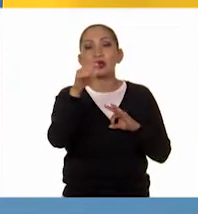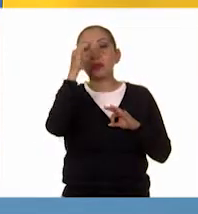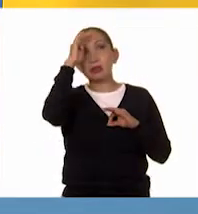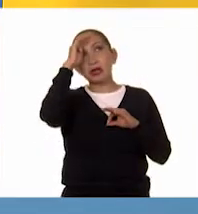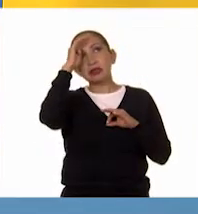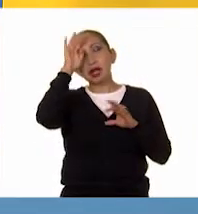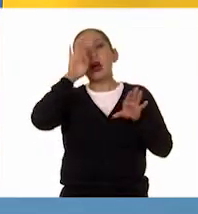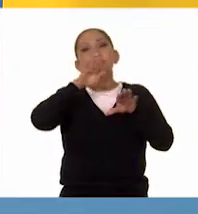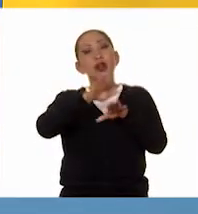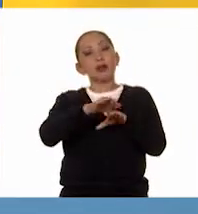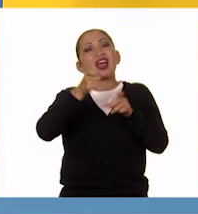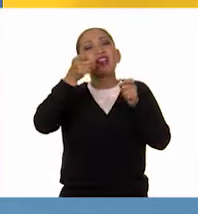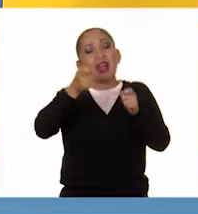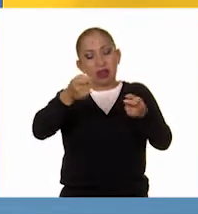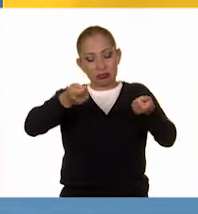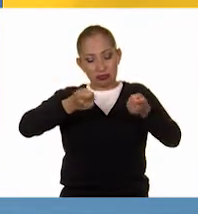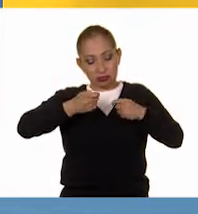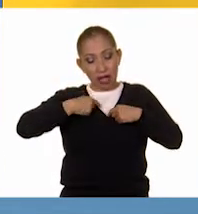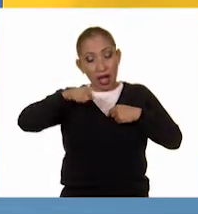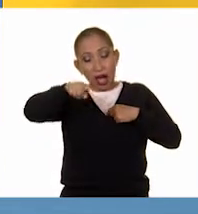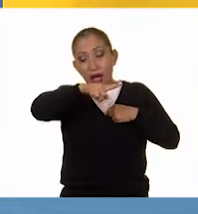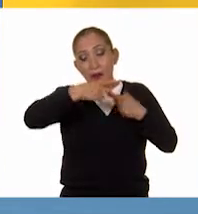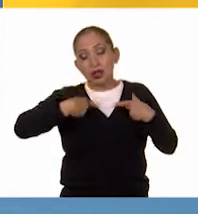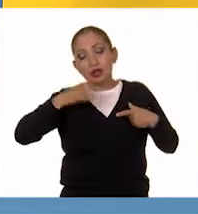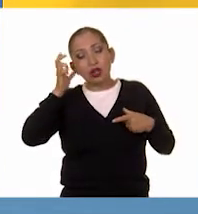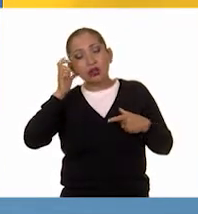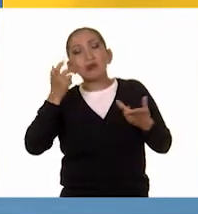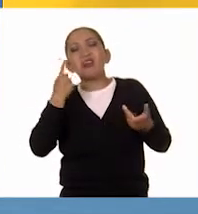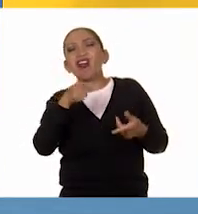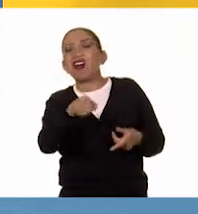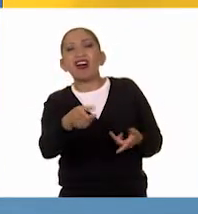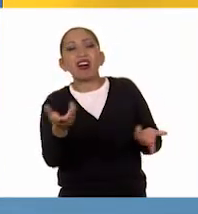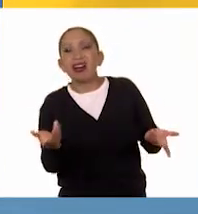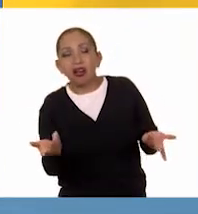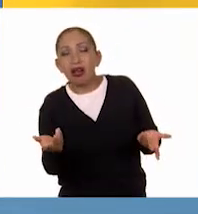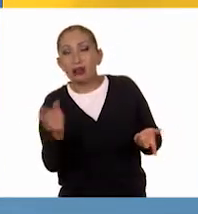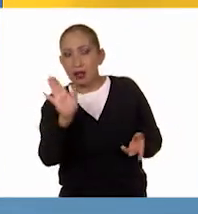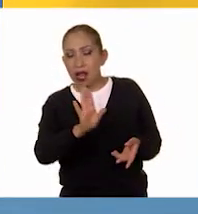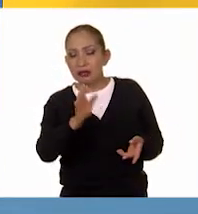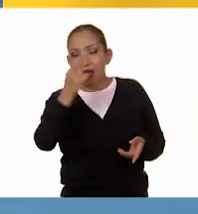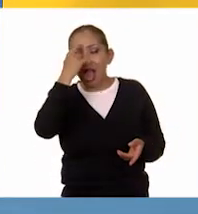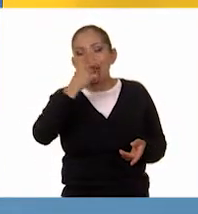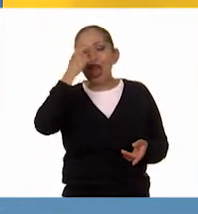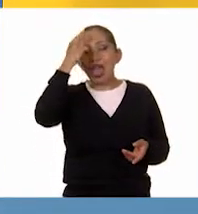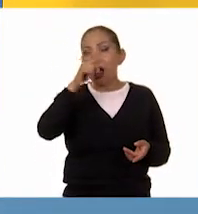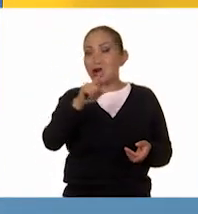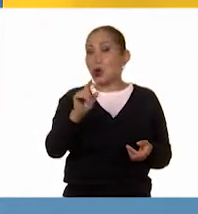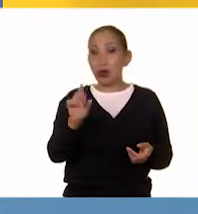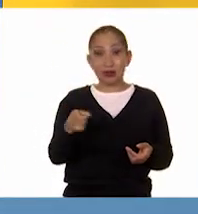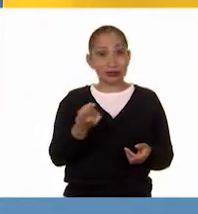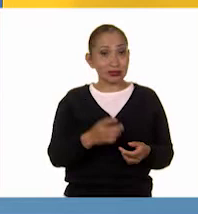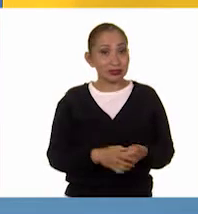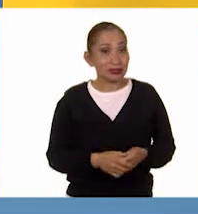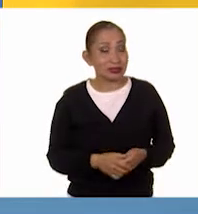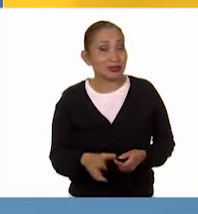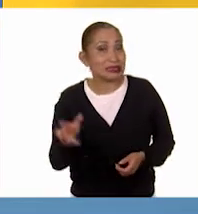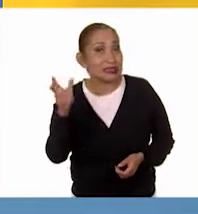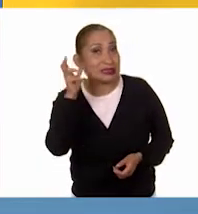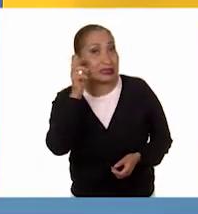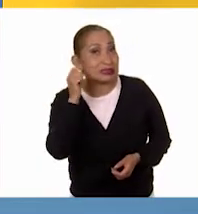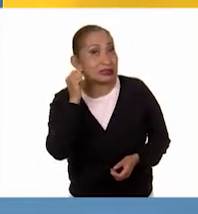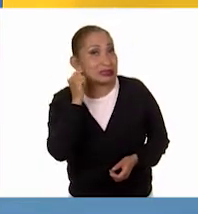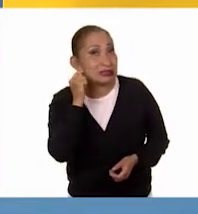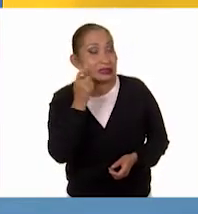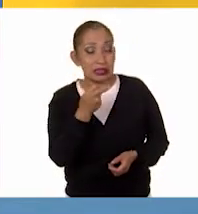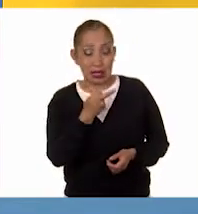reflexionen sobre el rol de la persona que escucha, la cual, aunque parece fácil, no lo es. La escucha, como